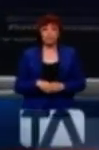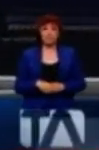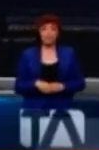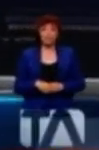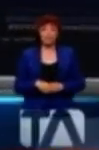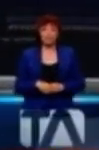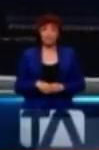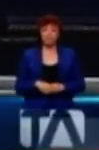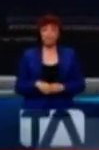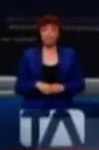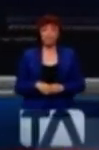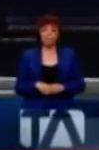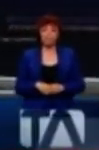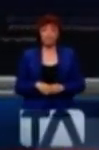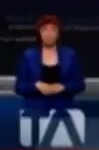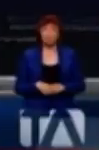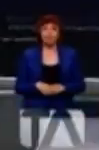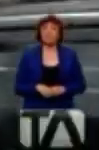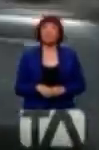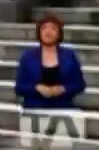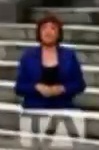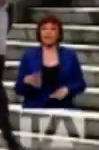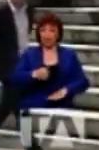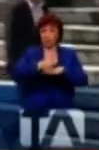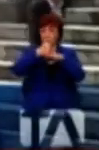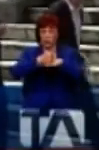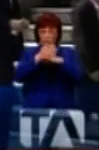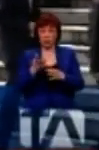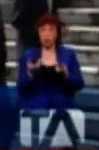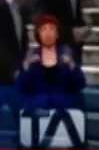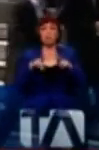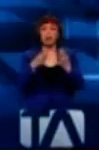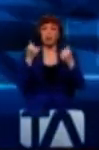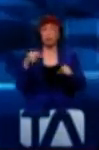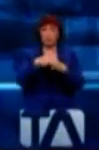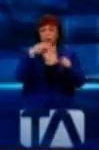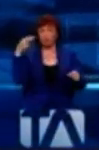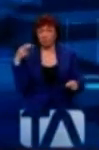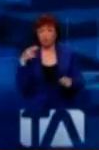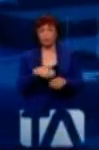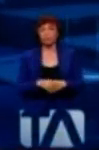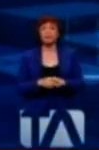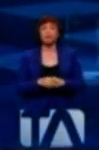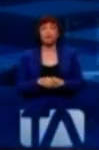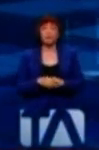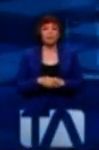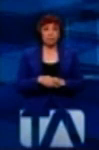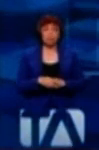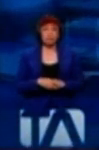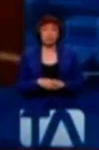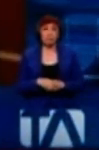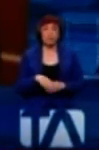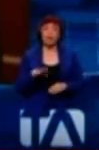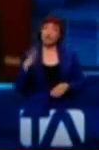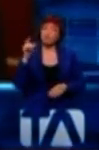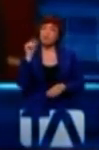El gerente general de la Corporación Financiera Nacional, Héctor Delgado, presentó su renuncia al cargo asumido hace poco más de un mes. En su